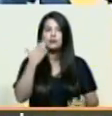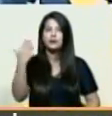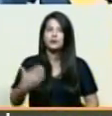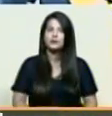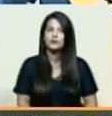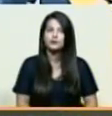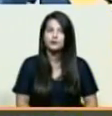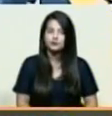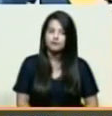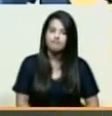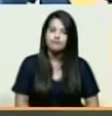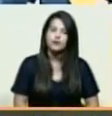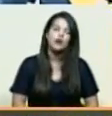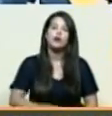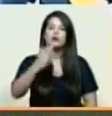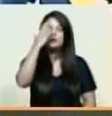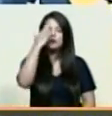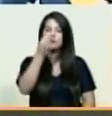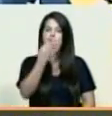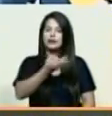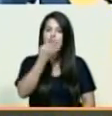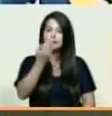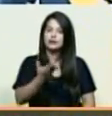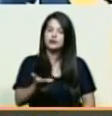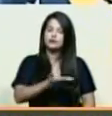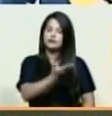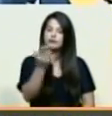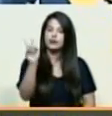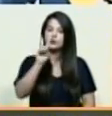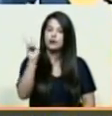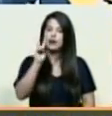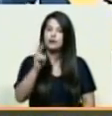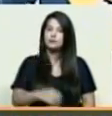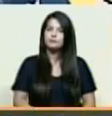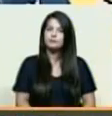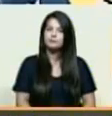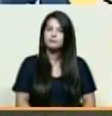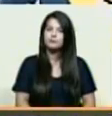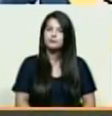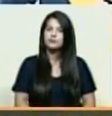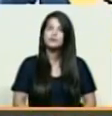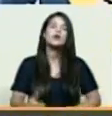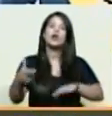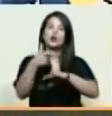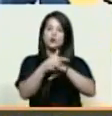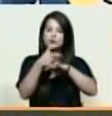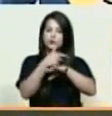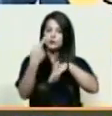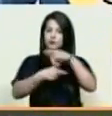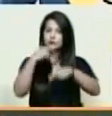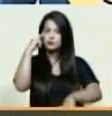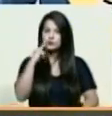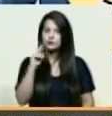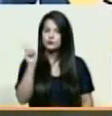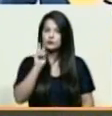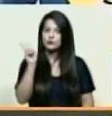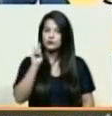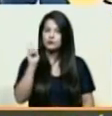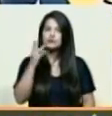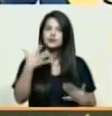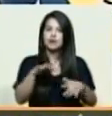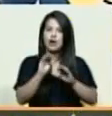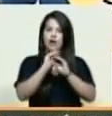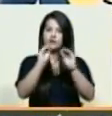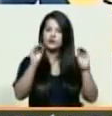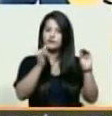Sí, muy buenas tardes a todo el país. El gobierno de la República Bolivariana de Venezuela ha querido